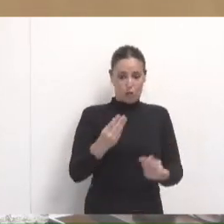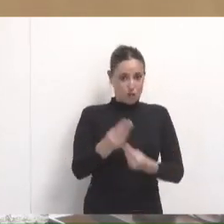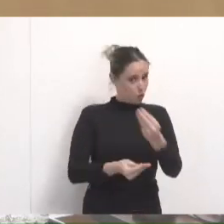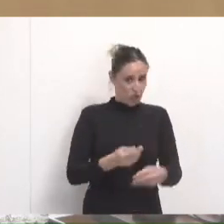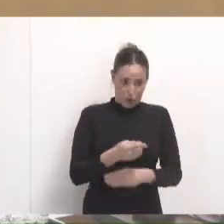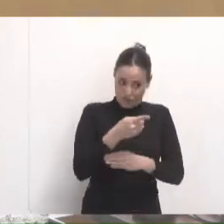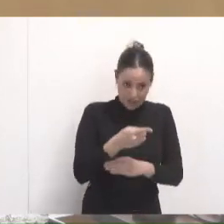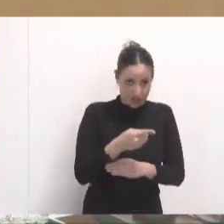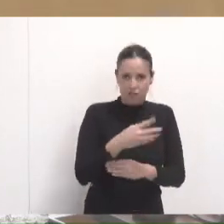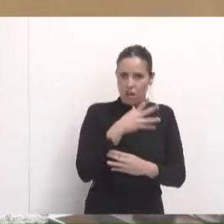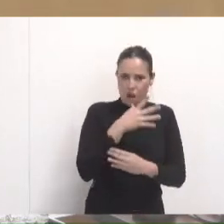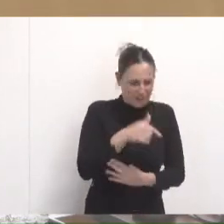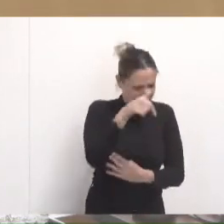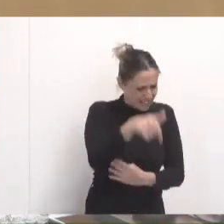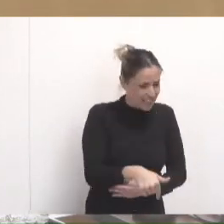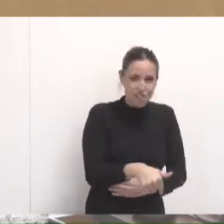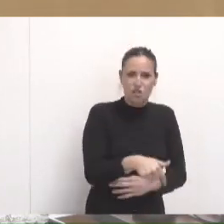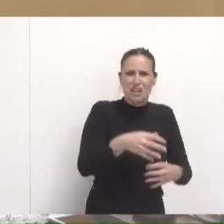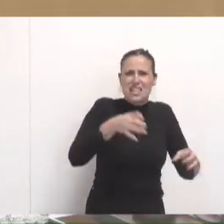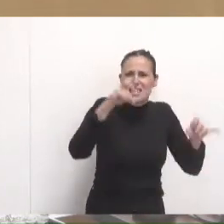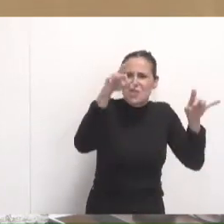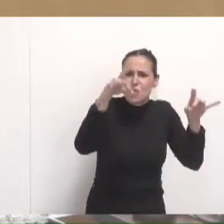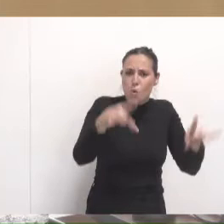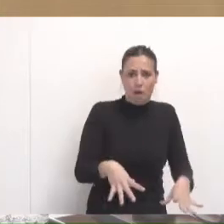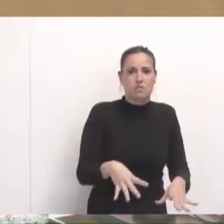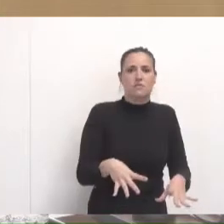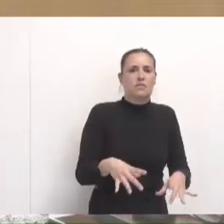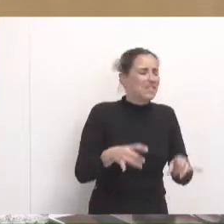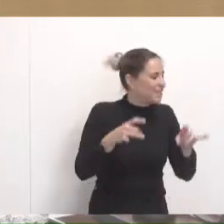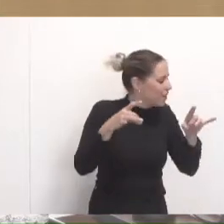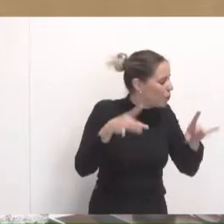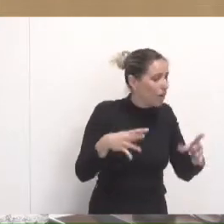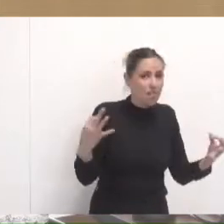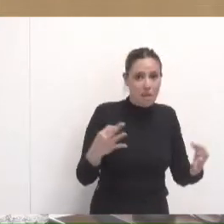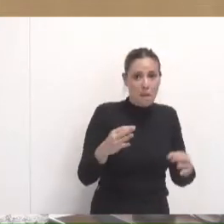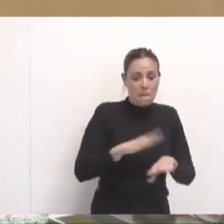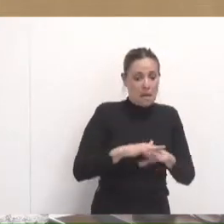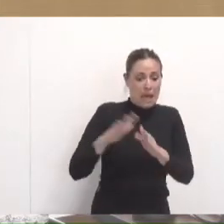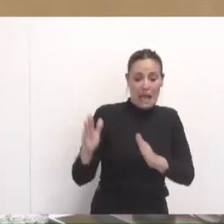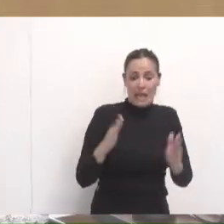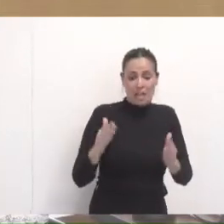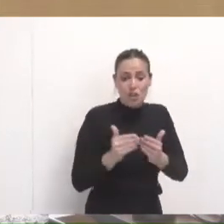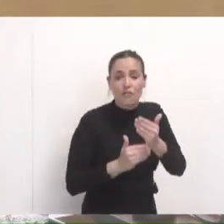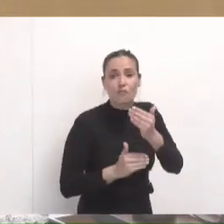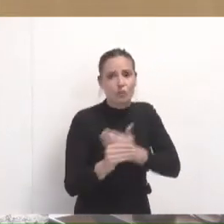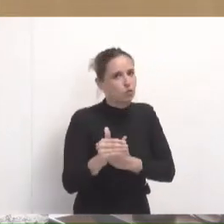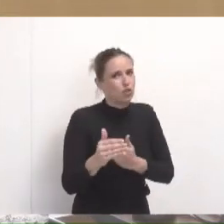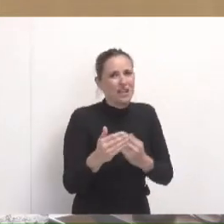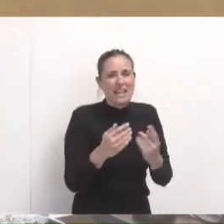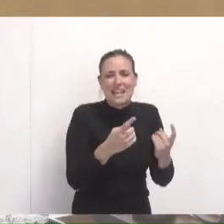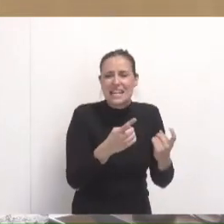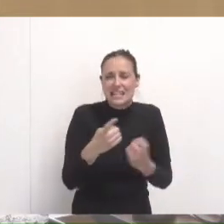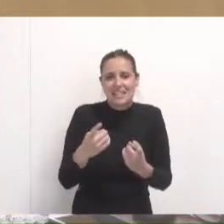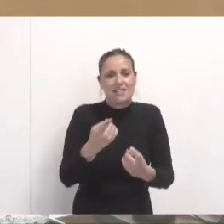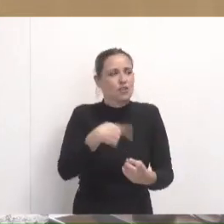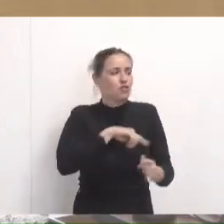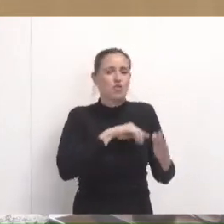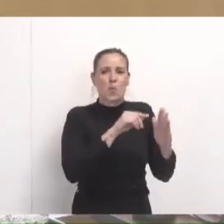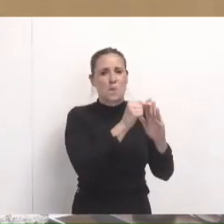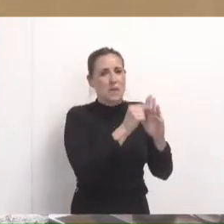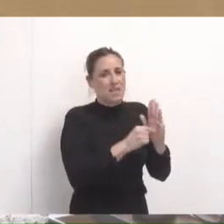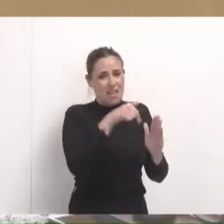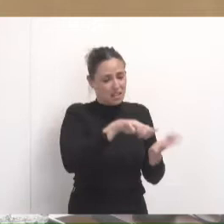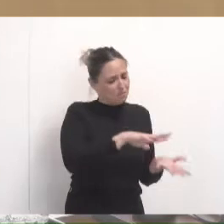tener enfrente a lobbies importantes, pero que las generaciones futuras necesitan que adoptemos este tipo de medidas, sobre todo